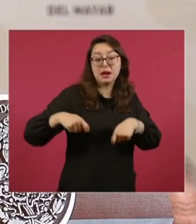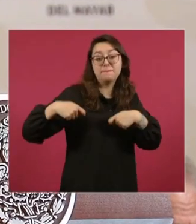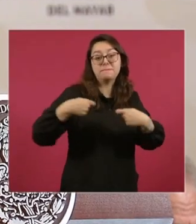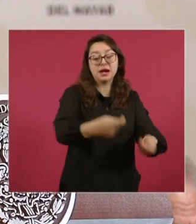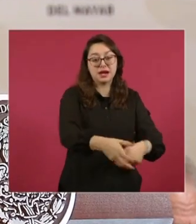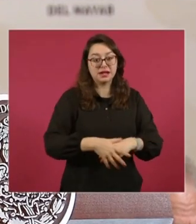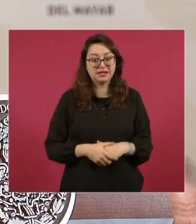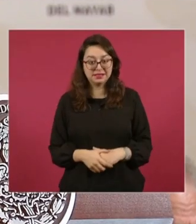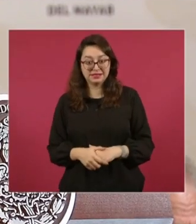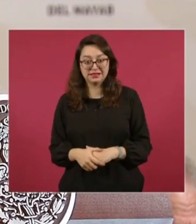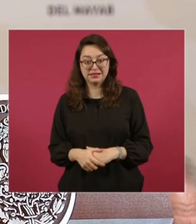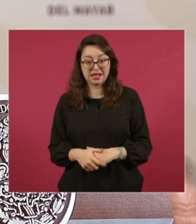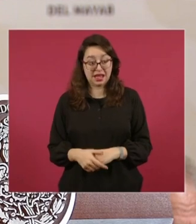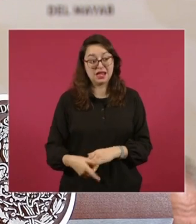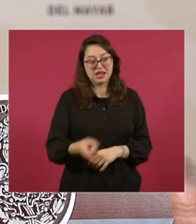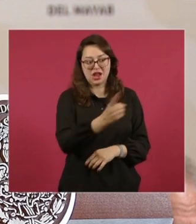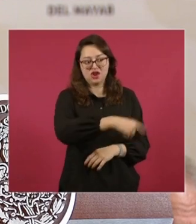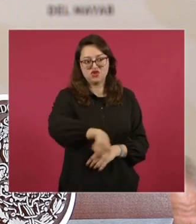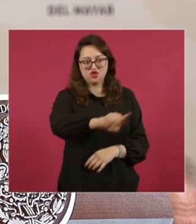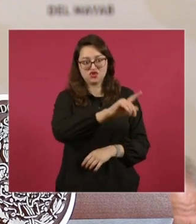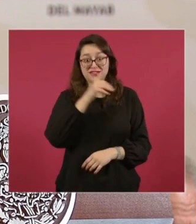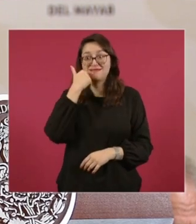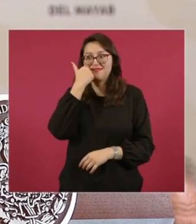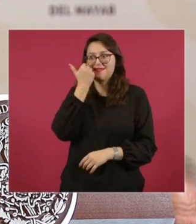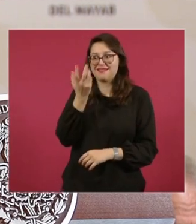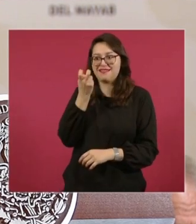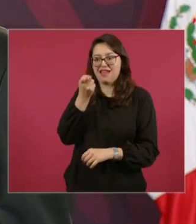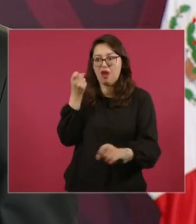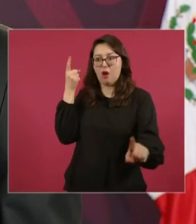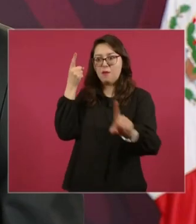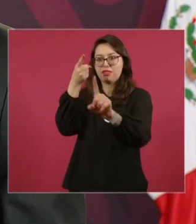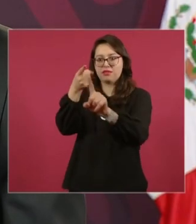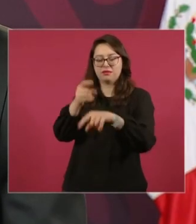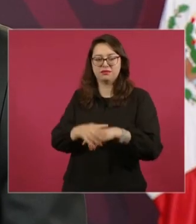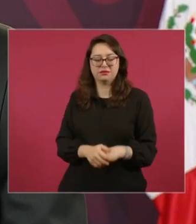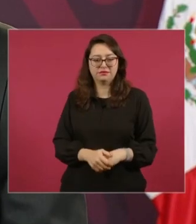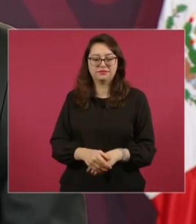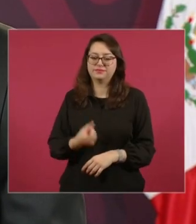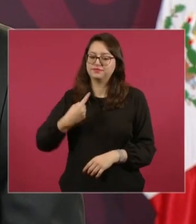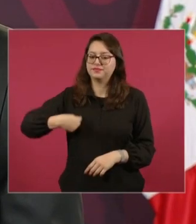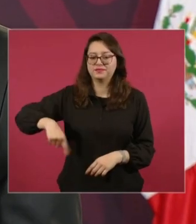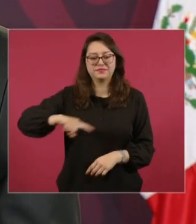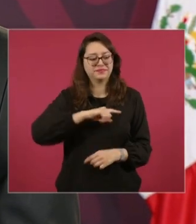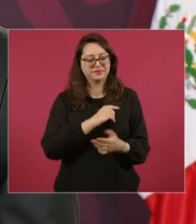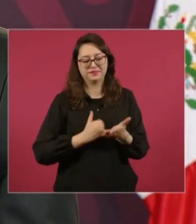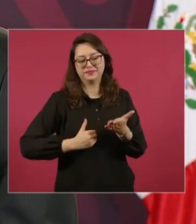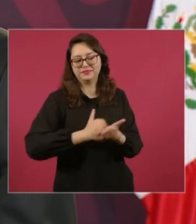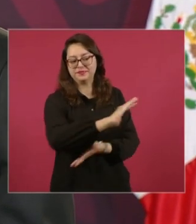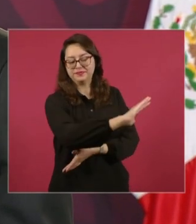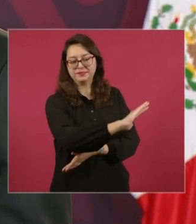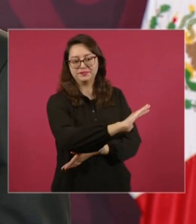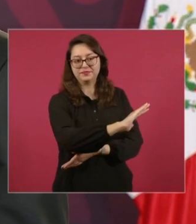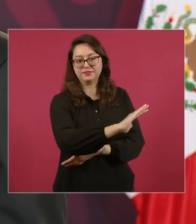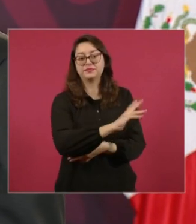Hemos logrado ya levantar la producción de esas seis refinerías